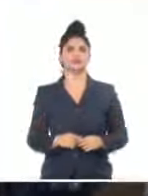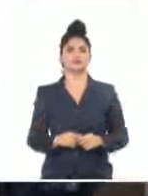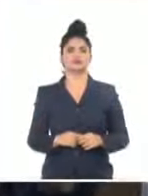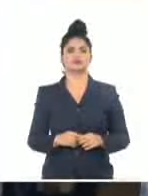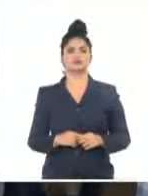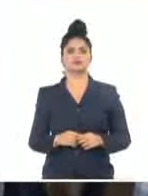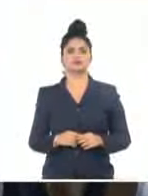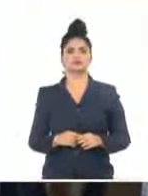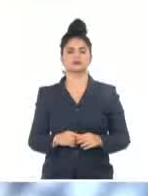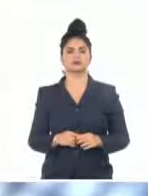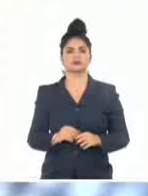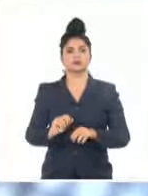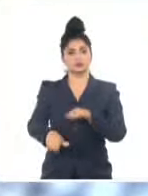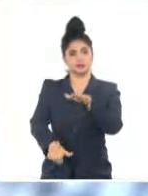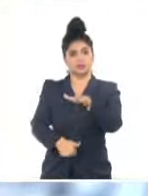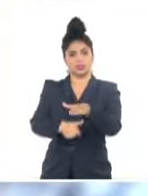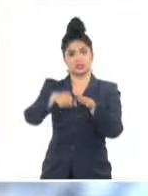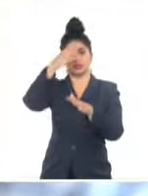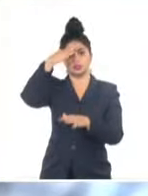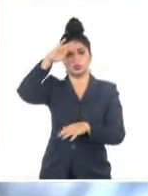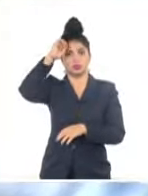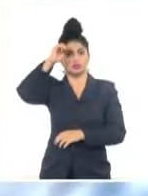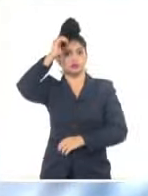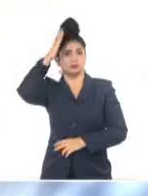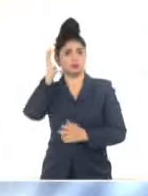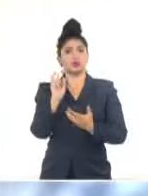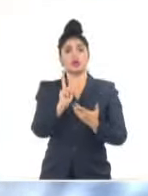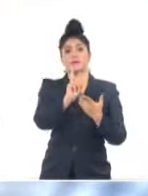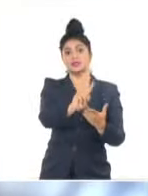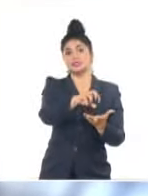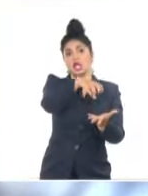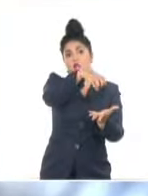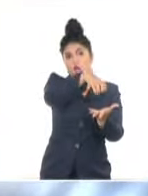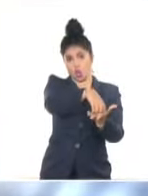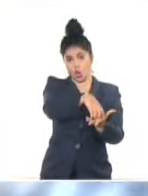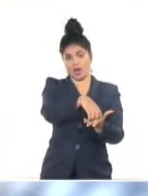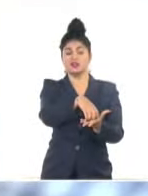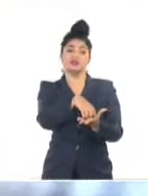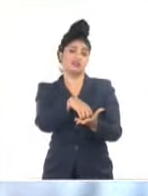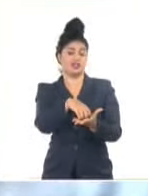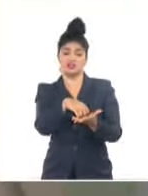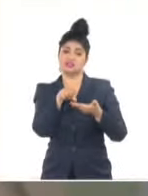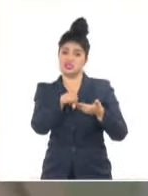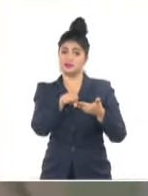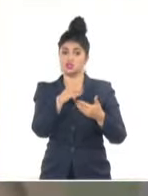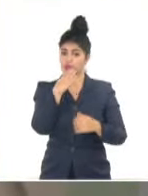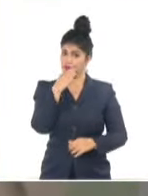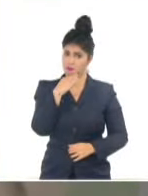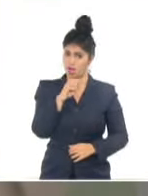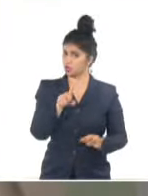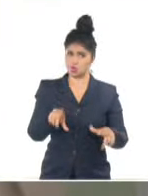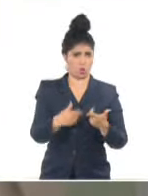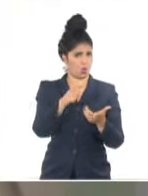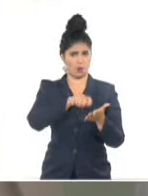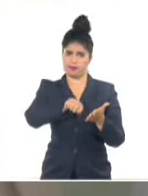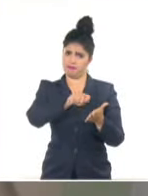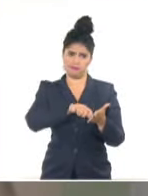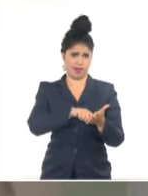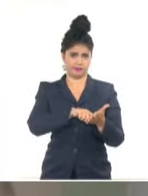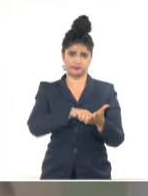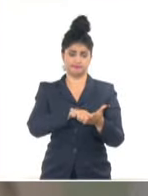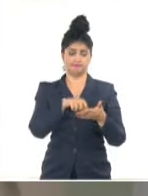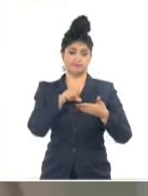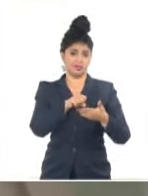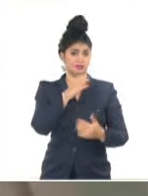Miguel Díaz-Canel Bermúdez, continuó su recorrido por aquellas entidades que no llegan a cumplir sus planes, afectando las producciones y